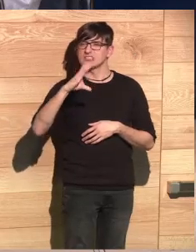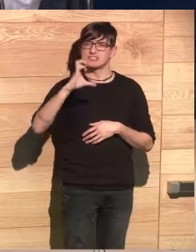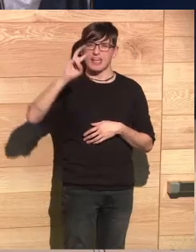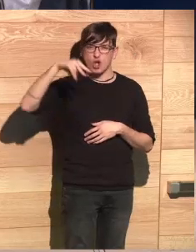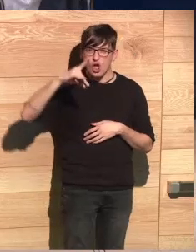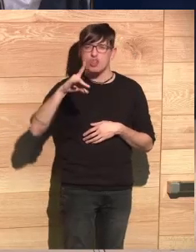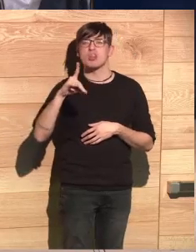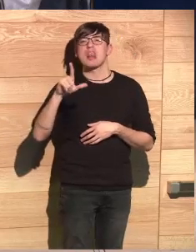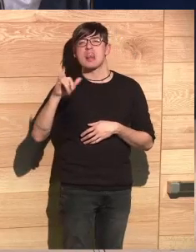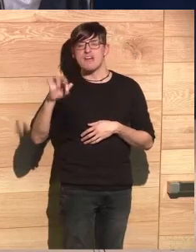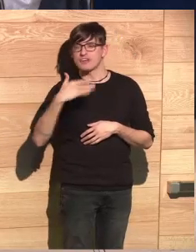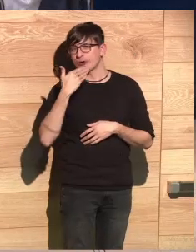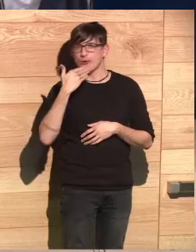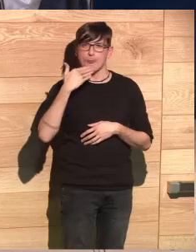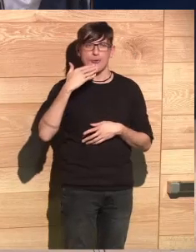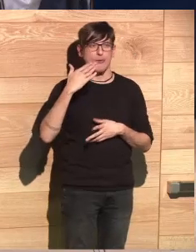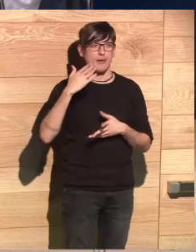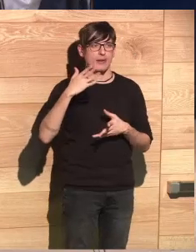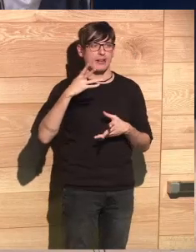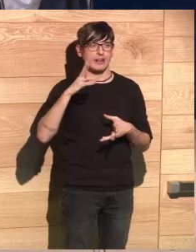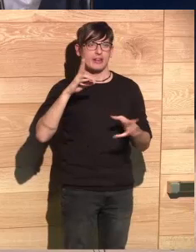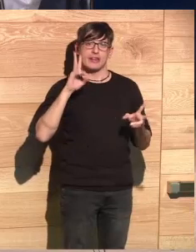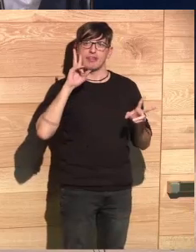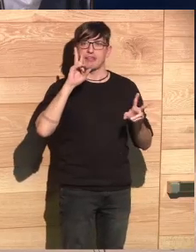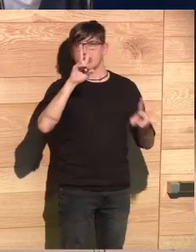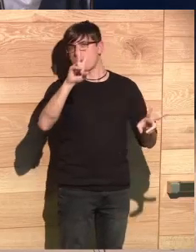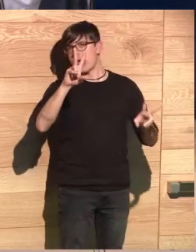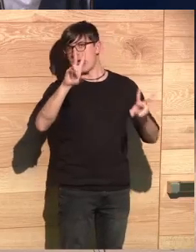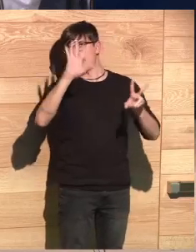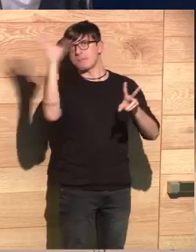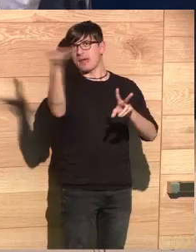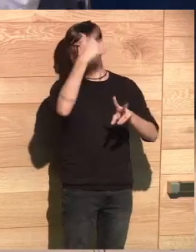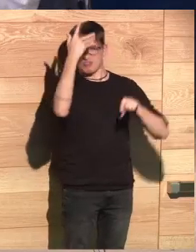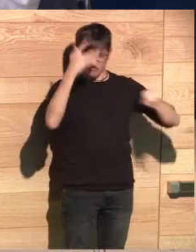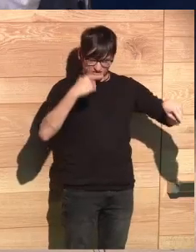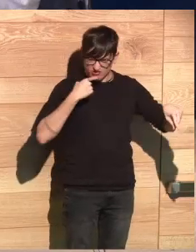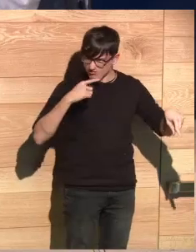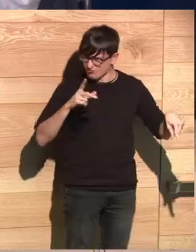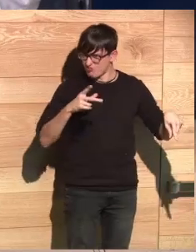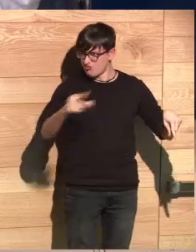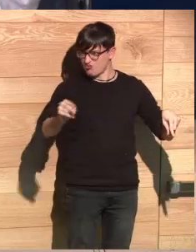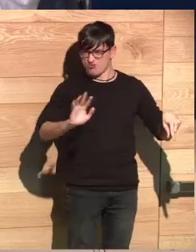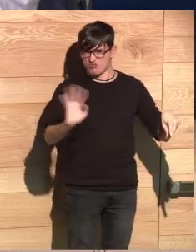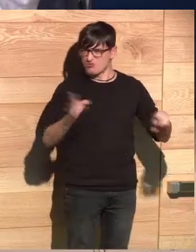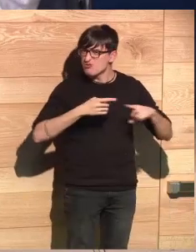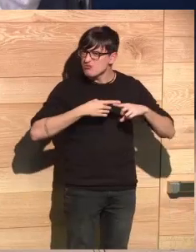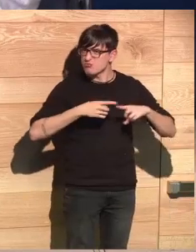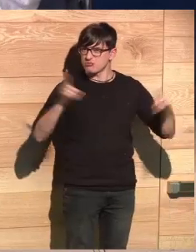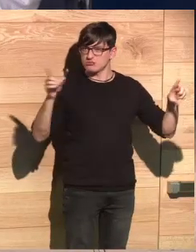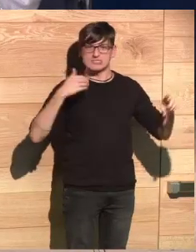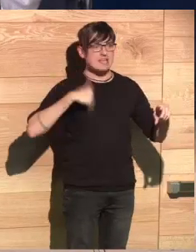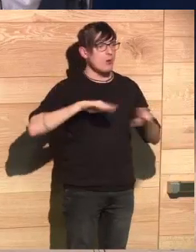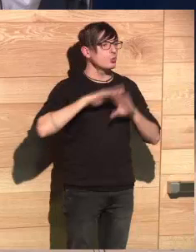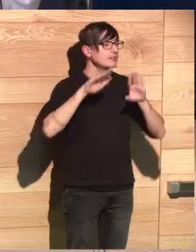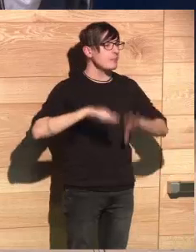el ciberespacio que te imaginaste, ¿no? Y William Gibson dijo, ni de coña. No se parece en nada. Vamos a terminar por aquí. Había una